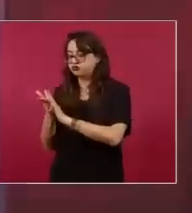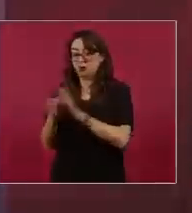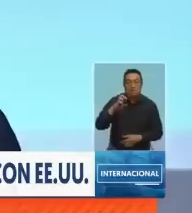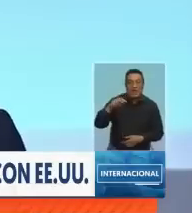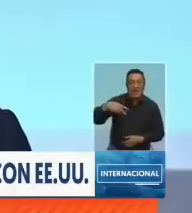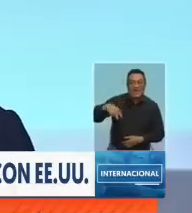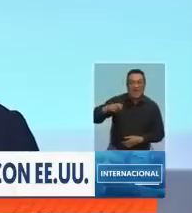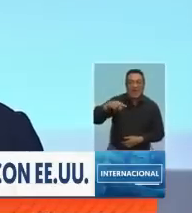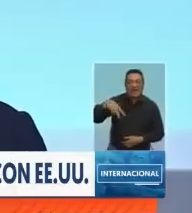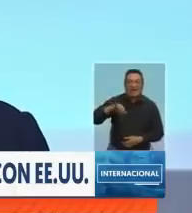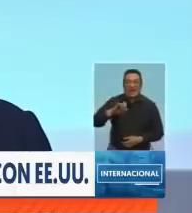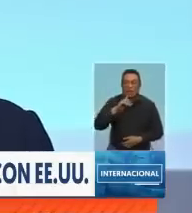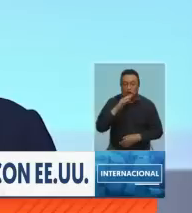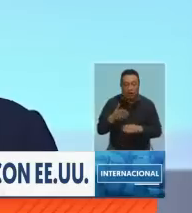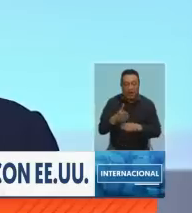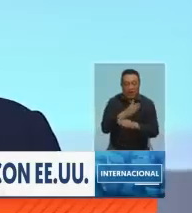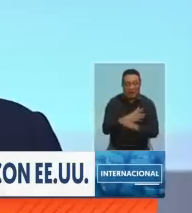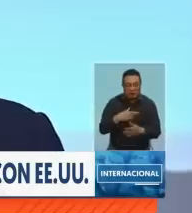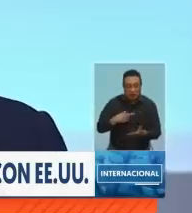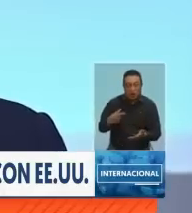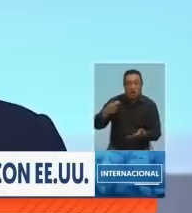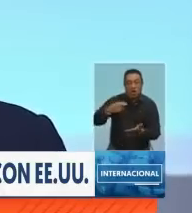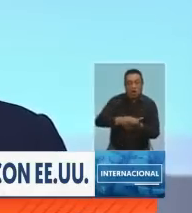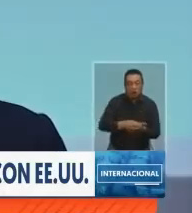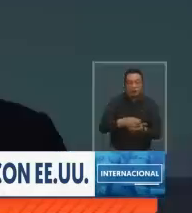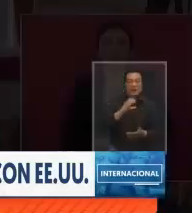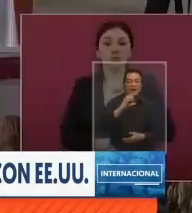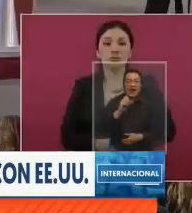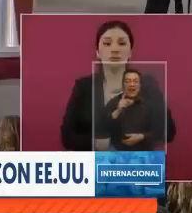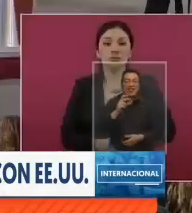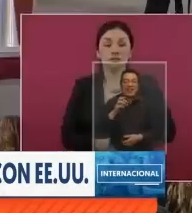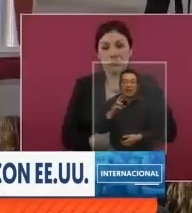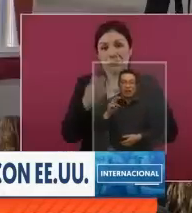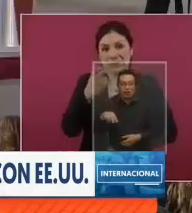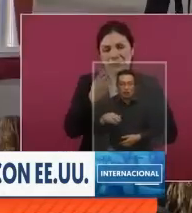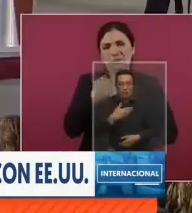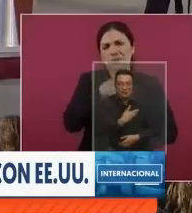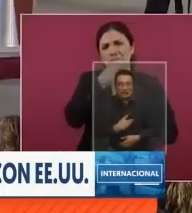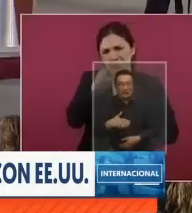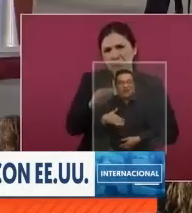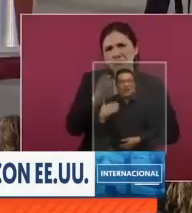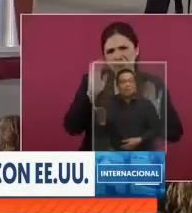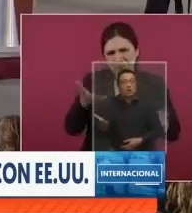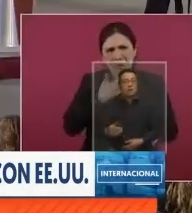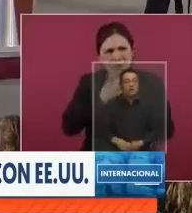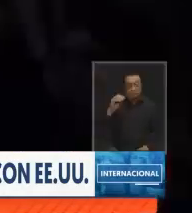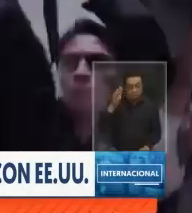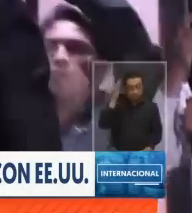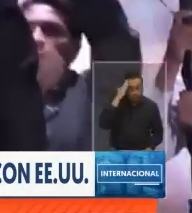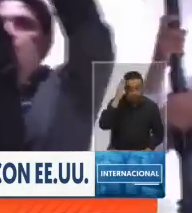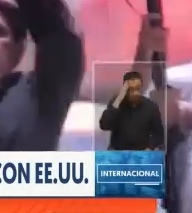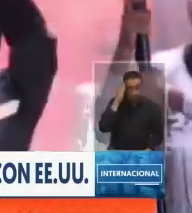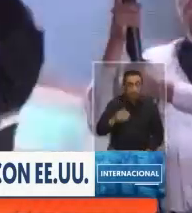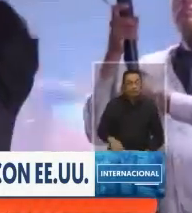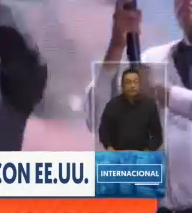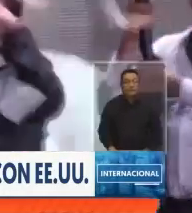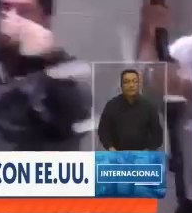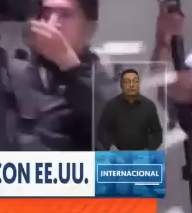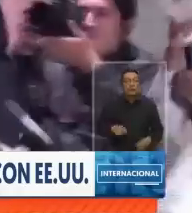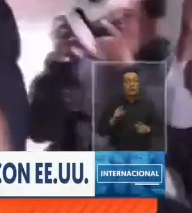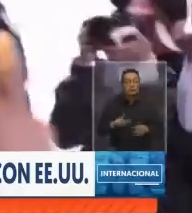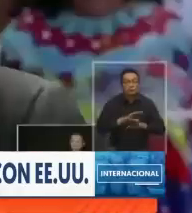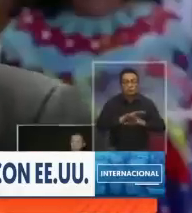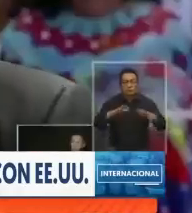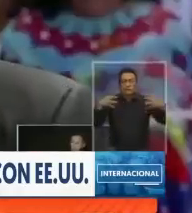esos dos hospitales esta aeronave fue adquirida en los últimos meses de la administración de Felipe Calderón desde 2018